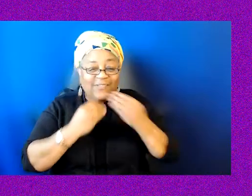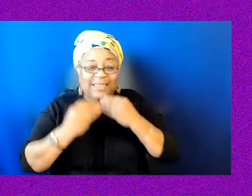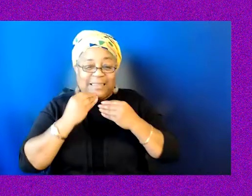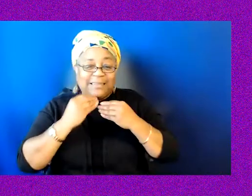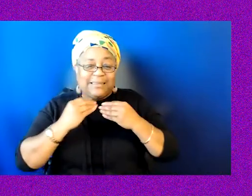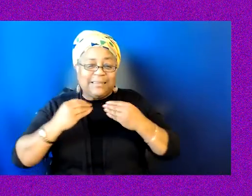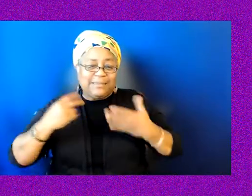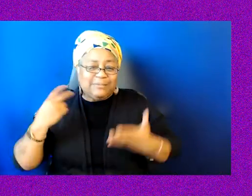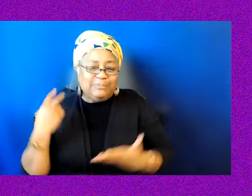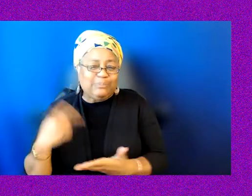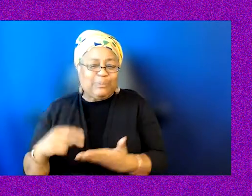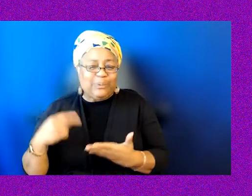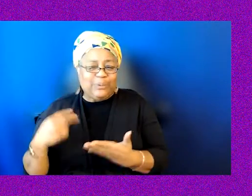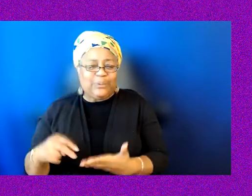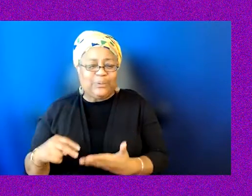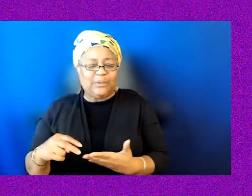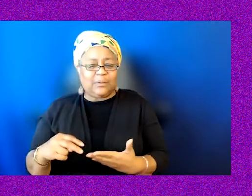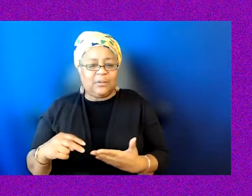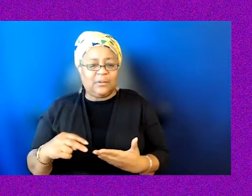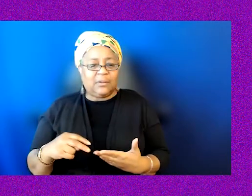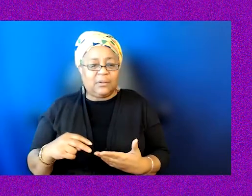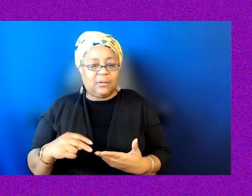enfermedades.